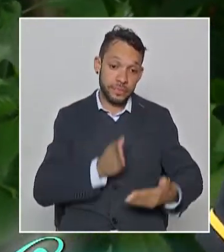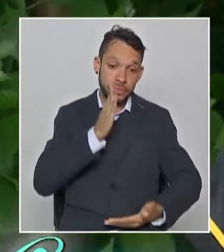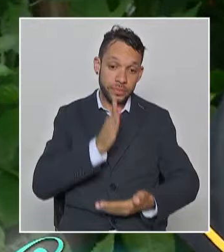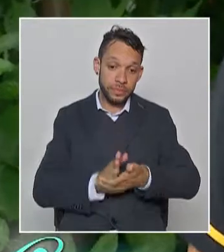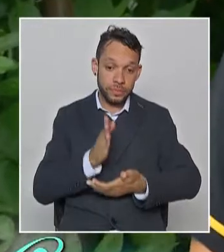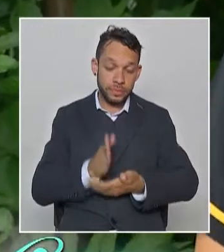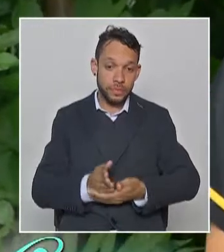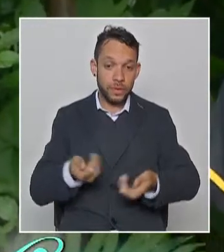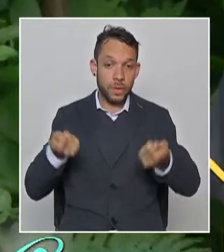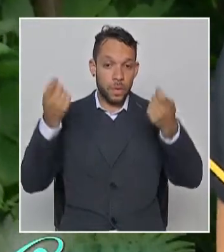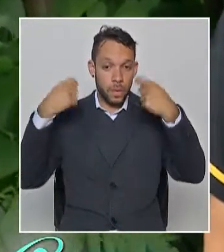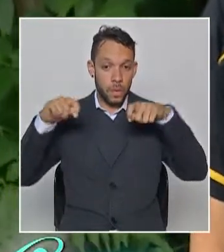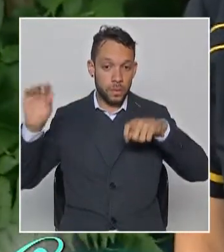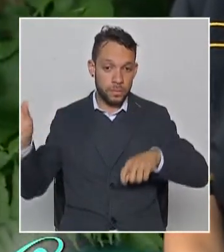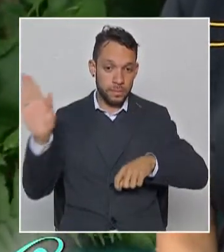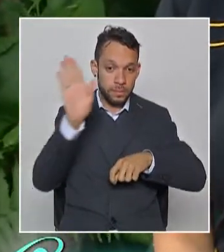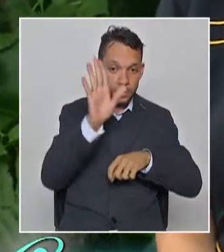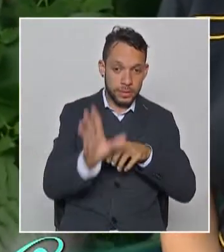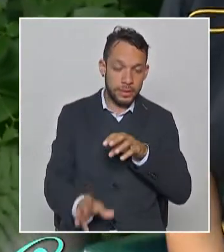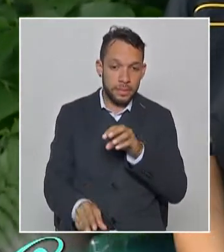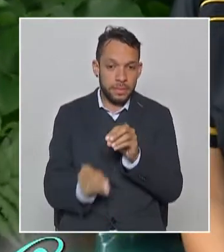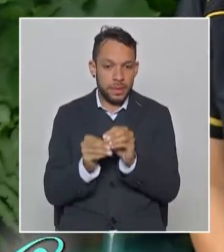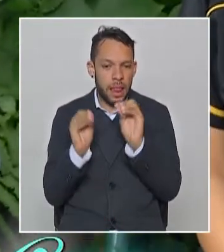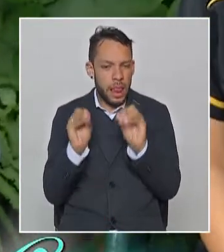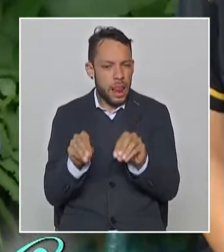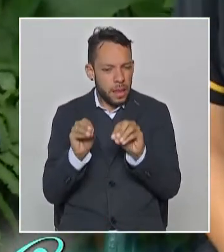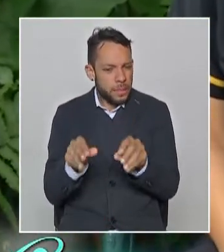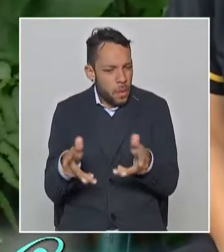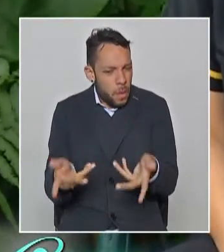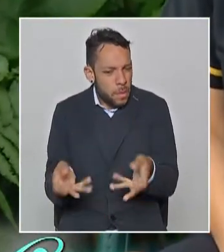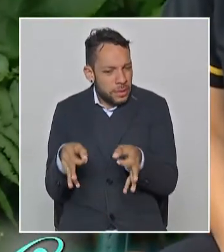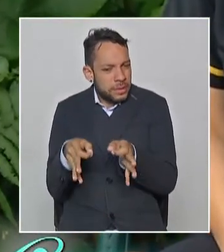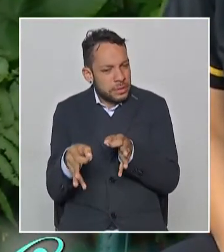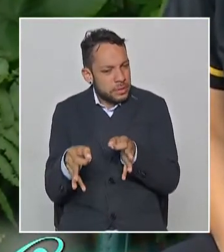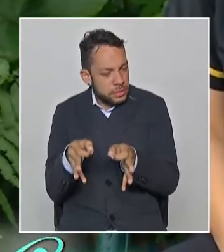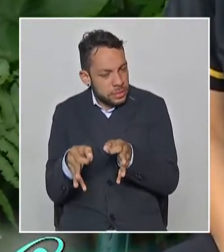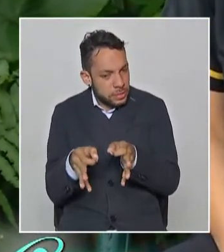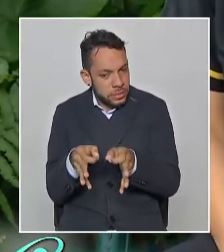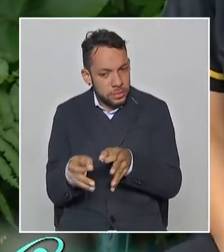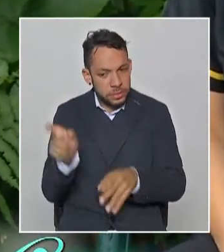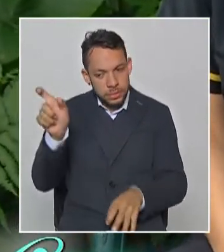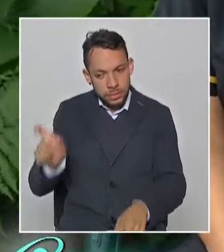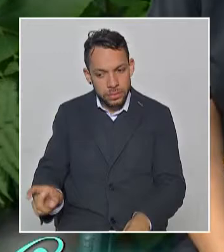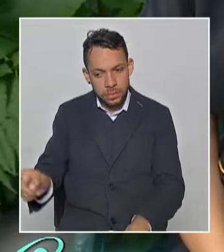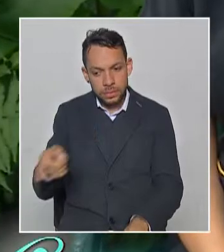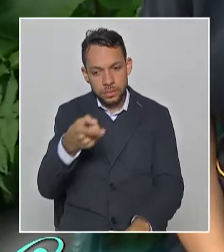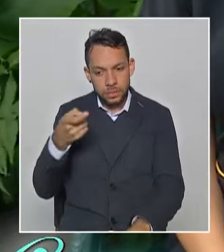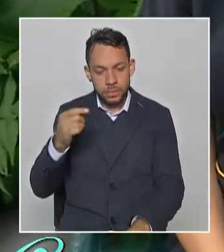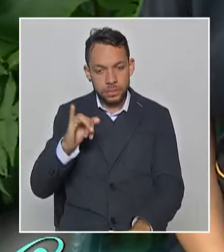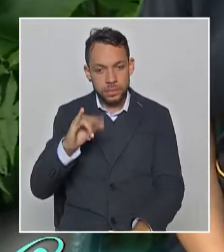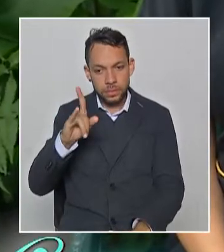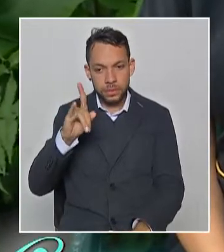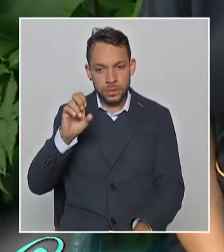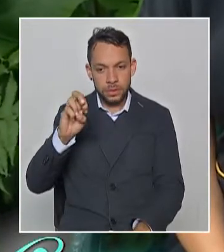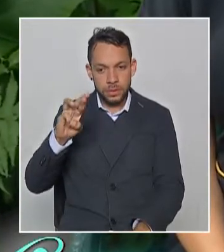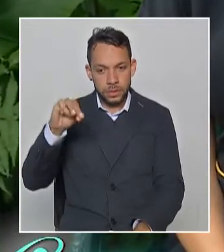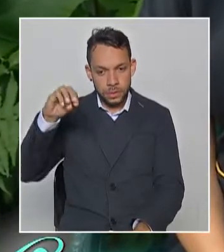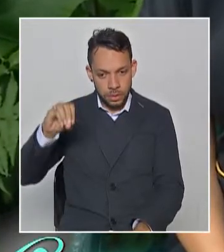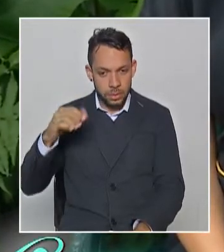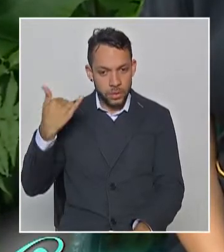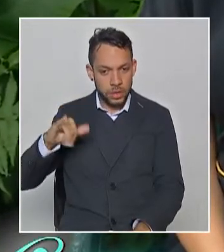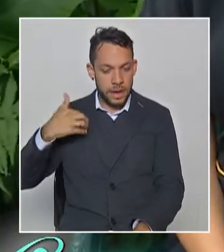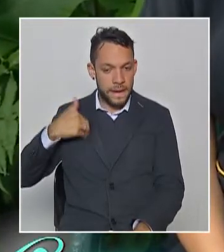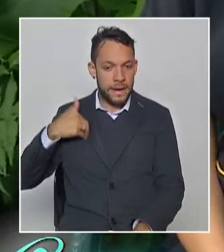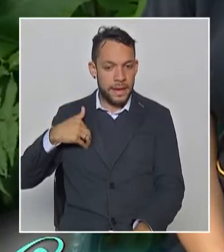corte comerciales para que veamos cómo es la terapia, porque el ingeniero Guillermo Betancourt ya se hizo una terapia en